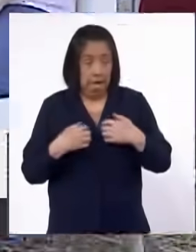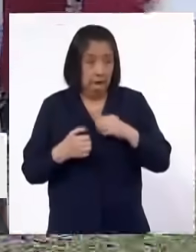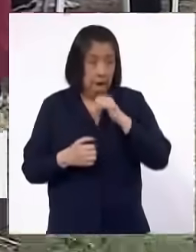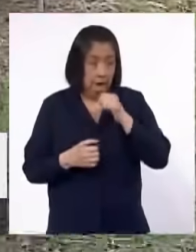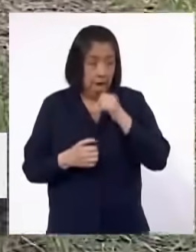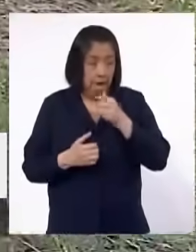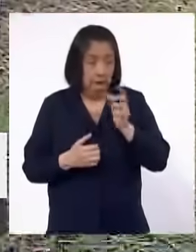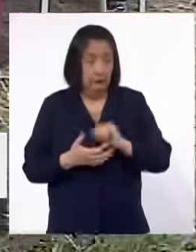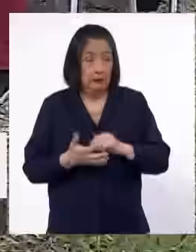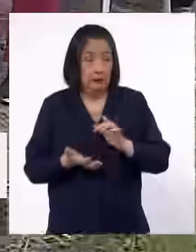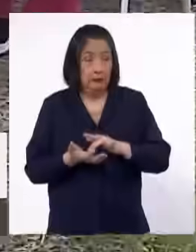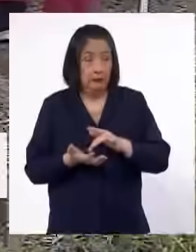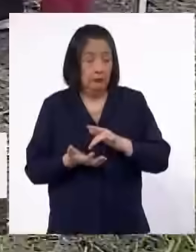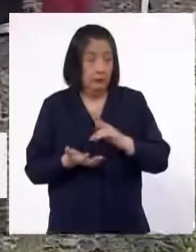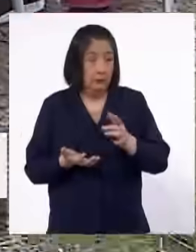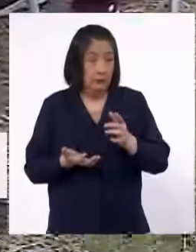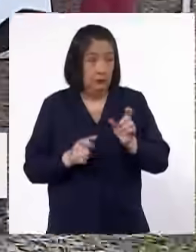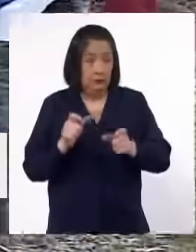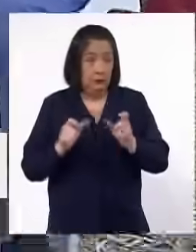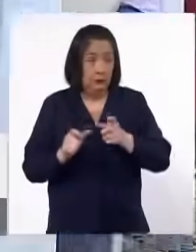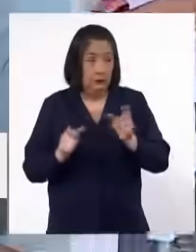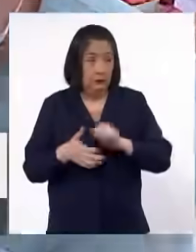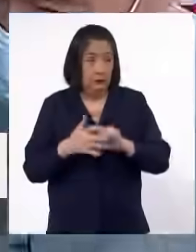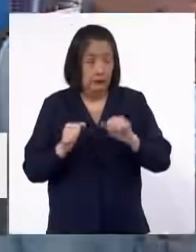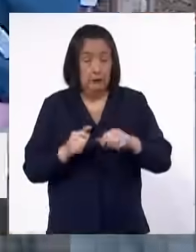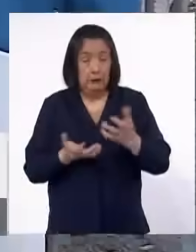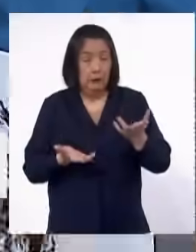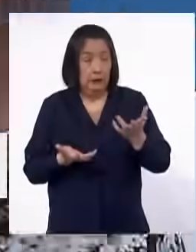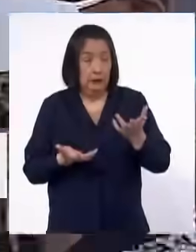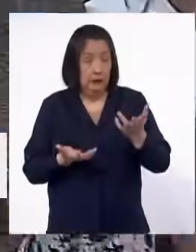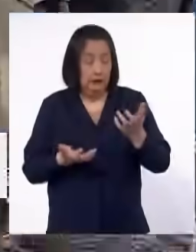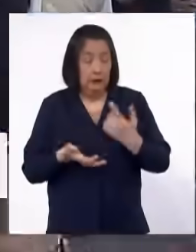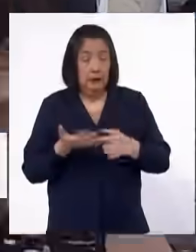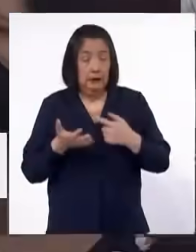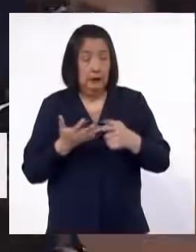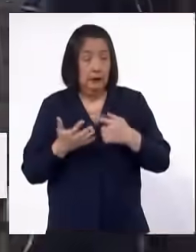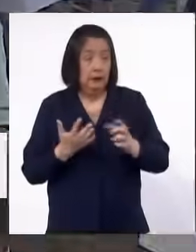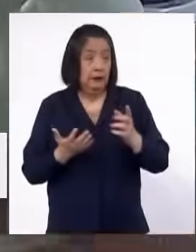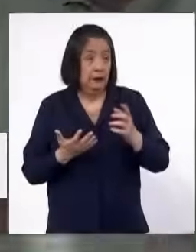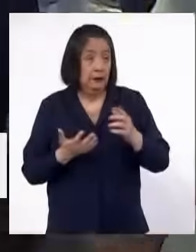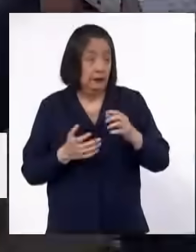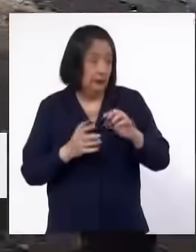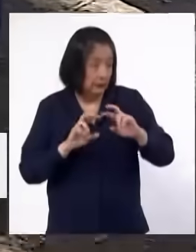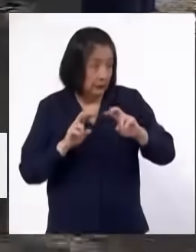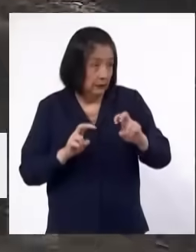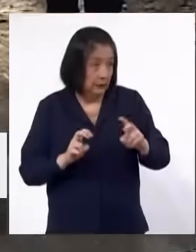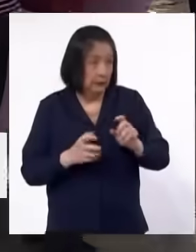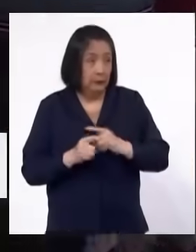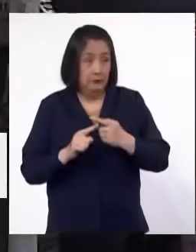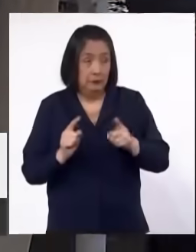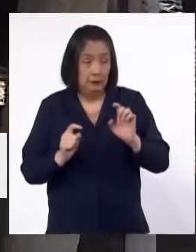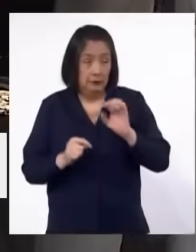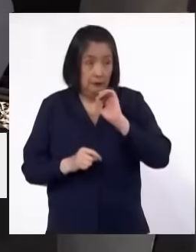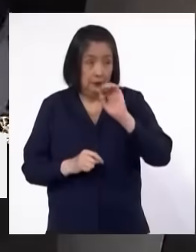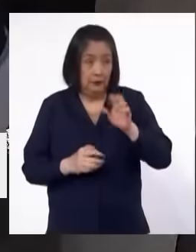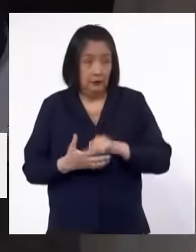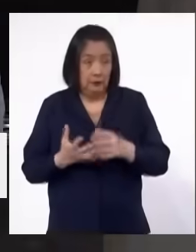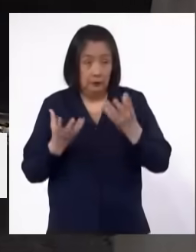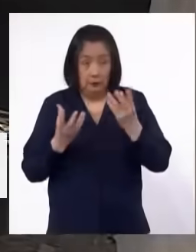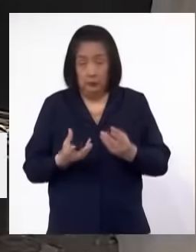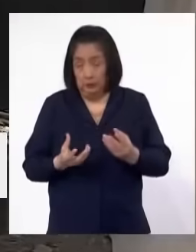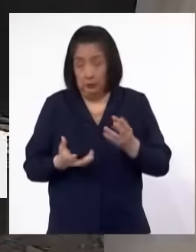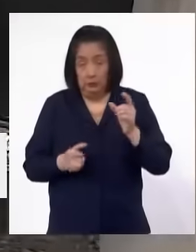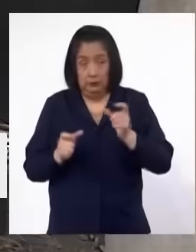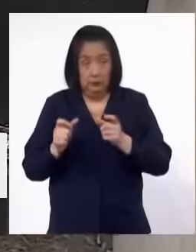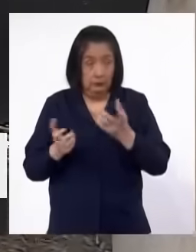de medicina, de falta de personal para tomar las pruebas, pero están avisando que hay poco personal